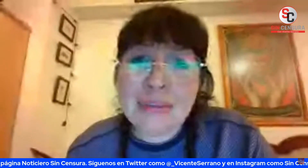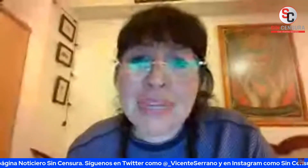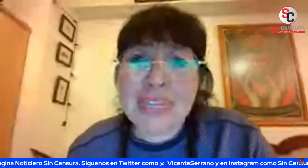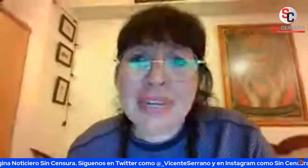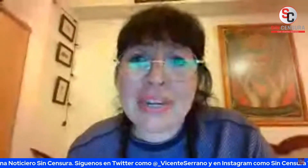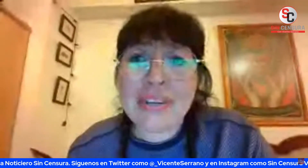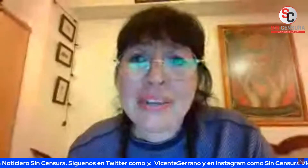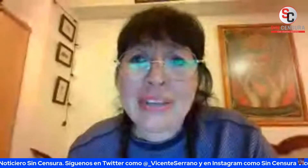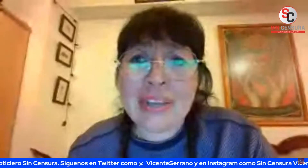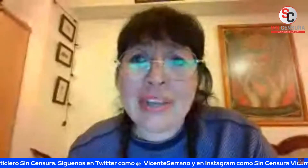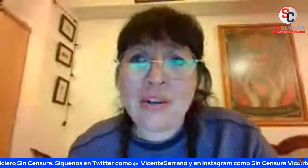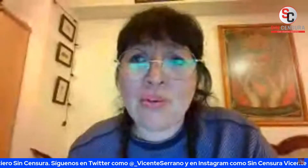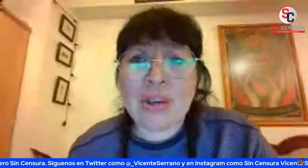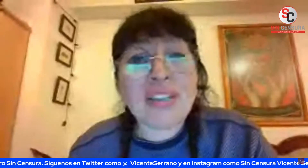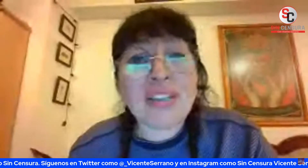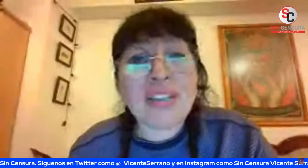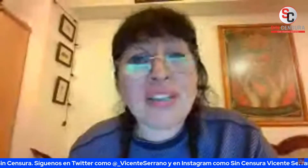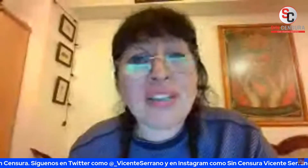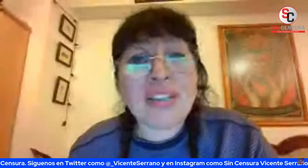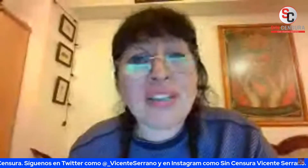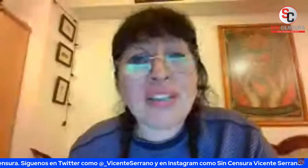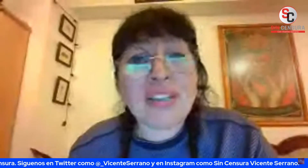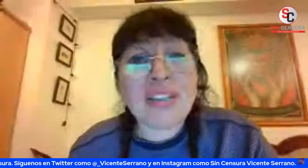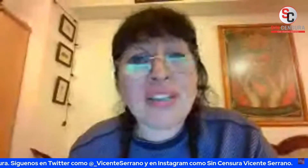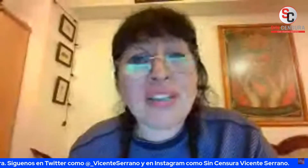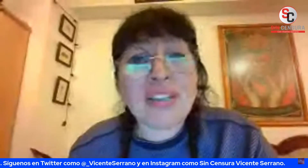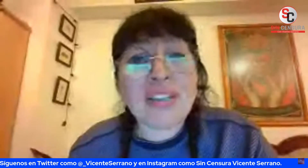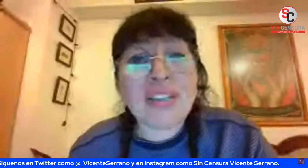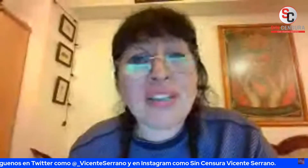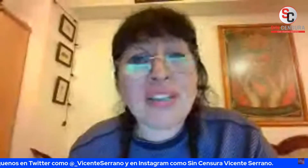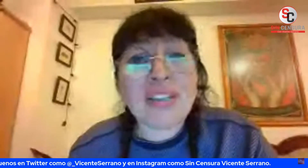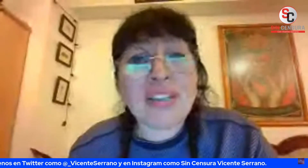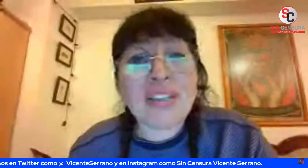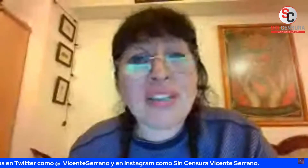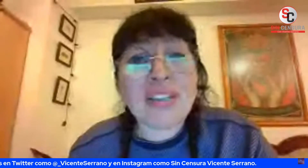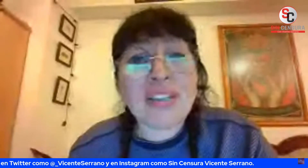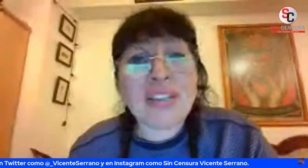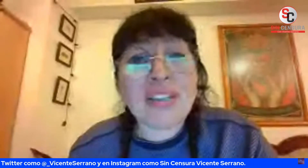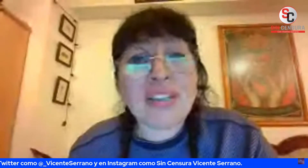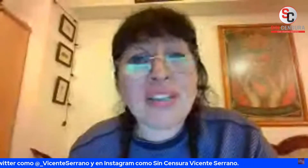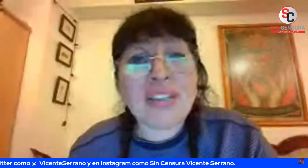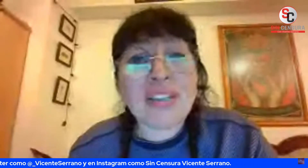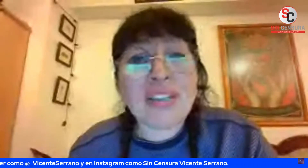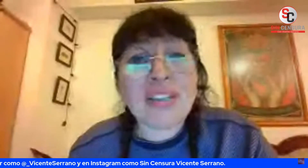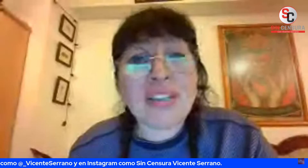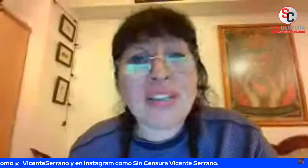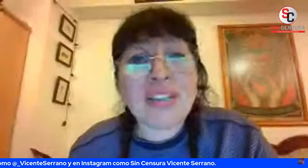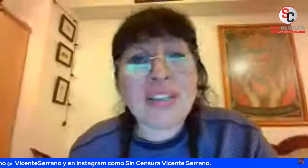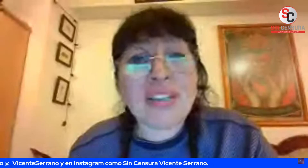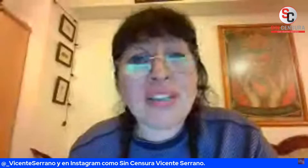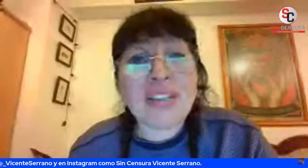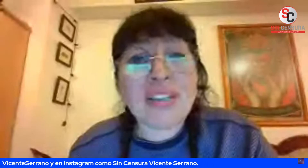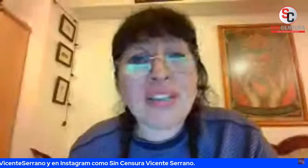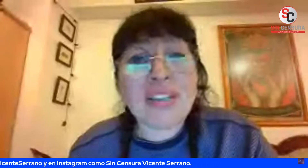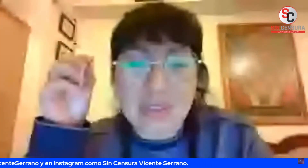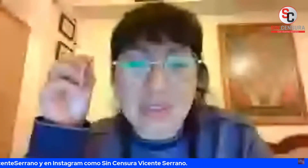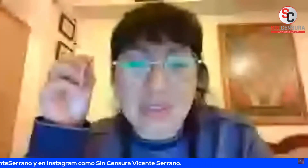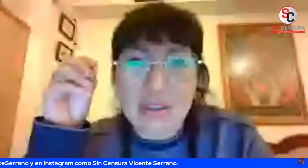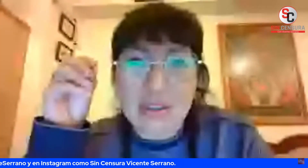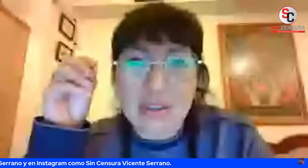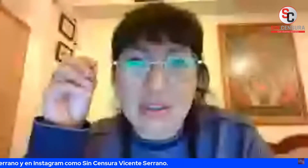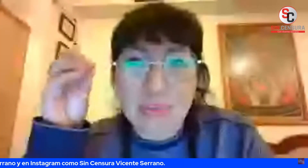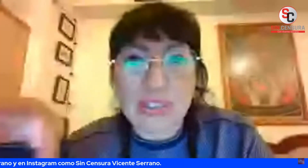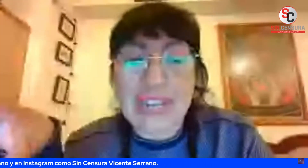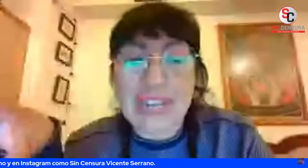bueno y es malo, pensando en otros procesos que ya han tenido estos ejemplos, ¿no? de comunicación directa con